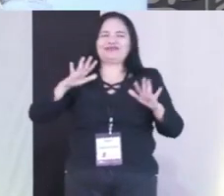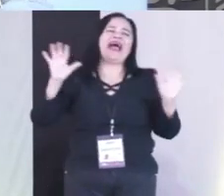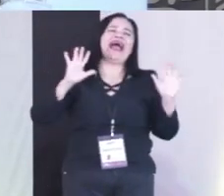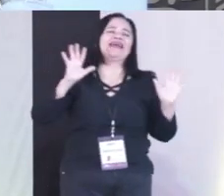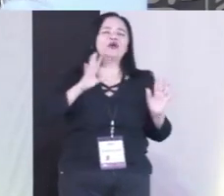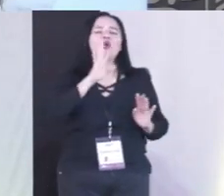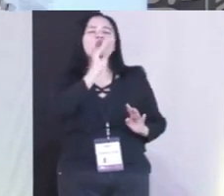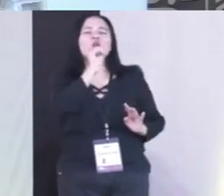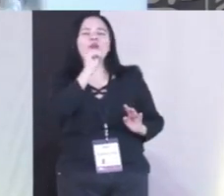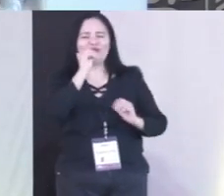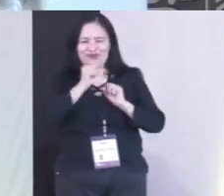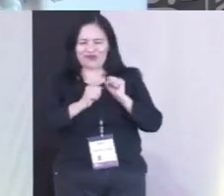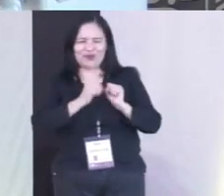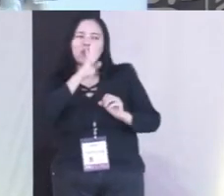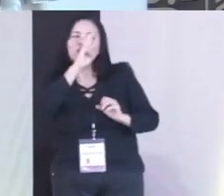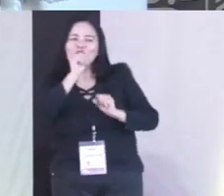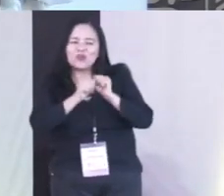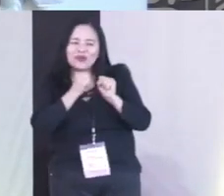9.